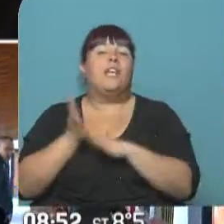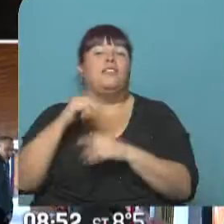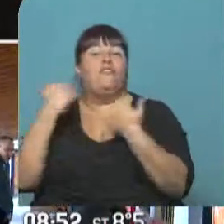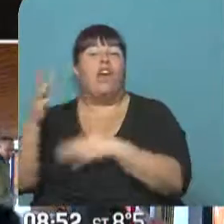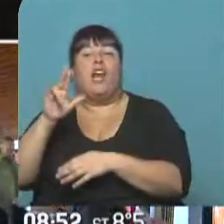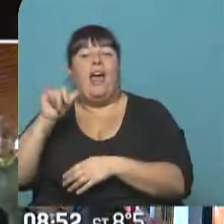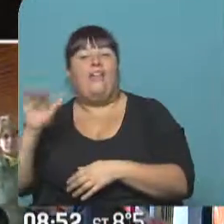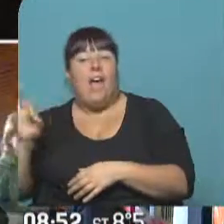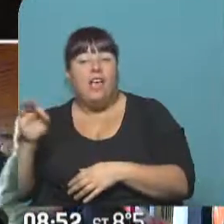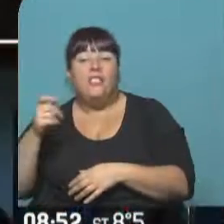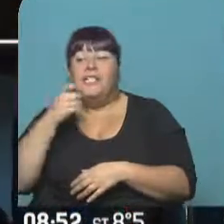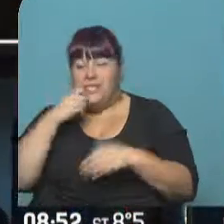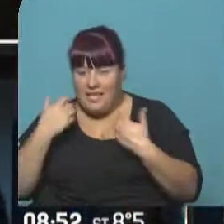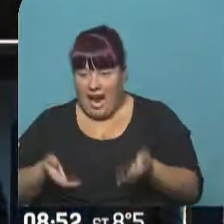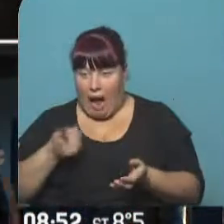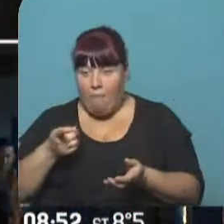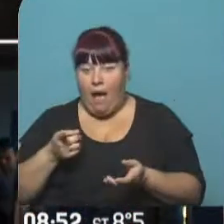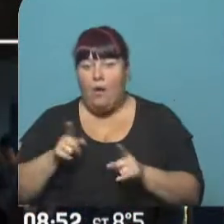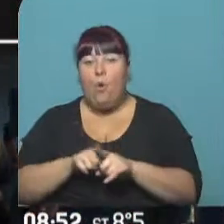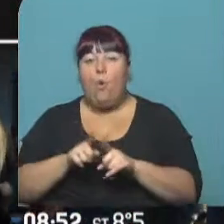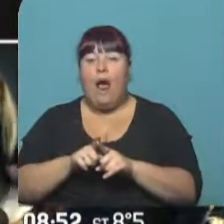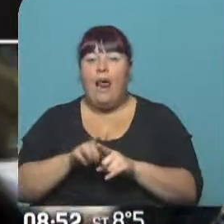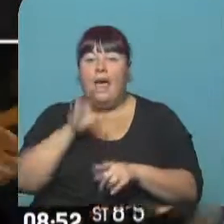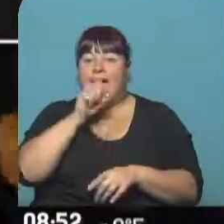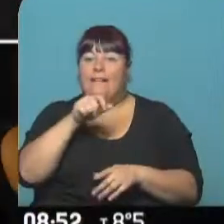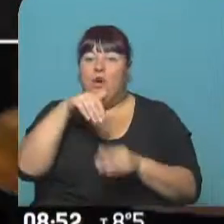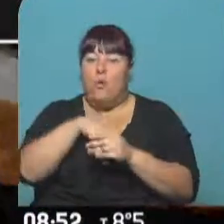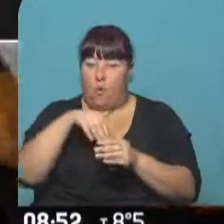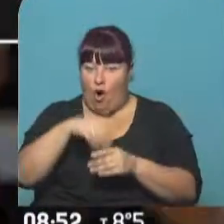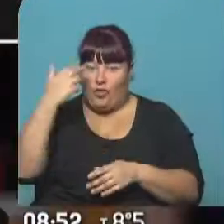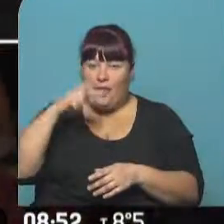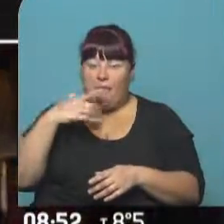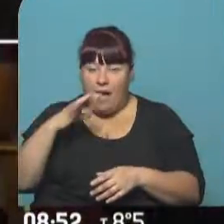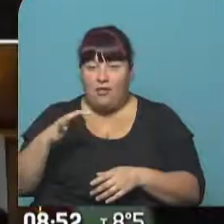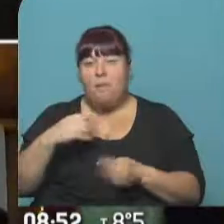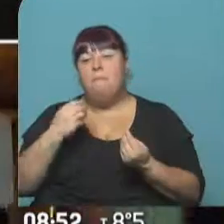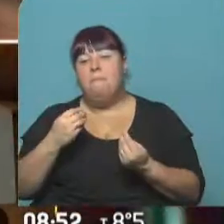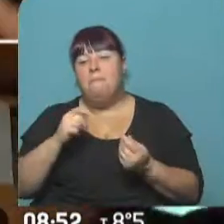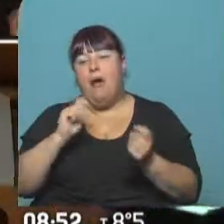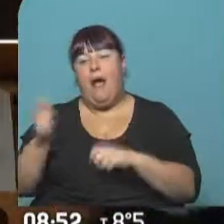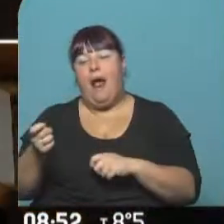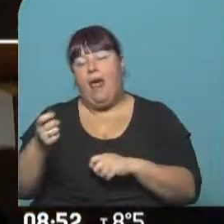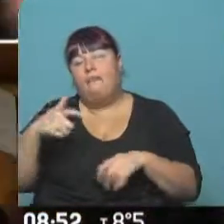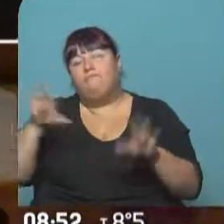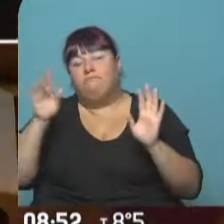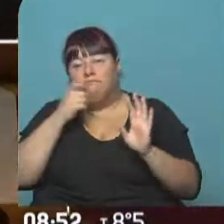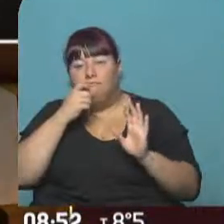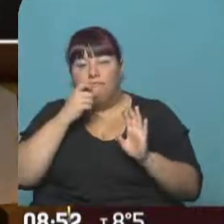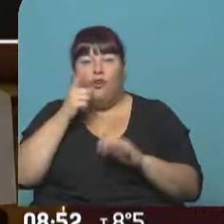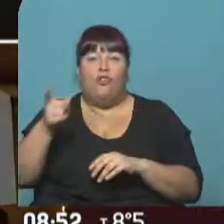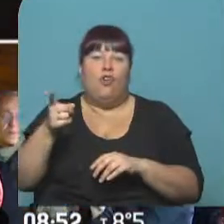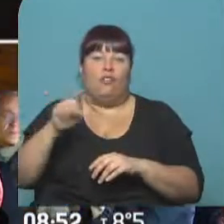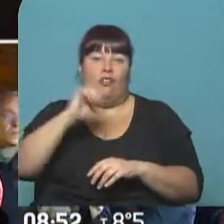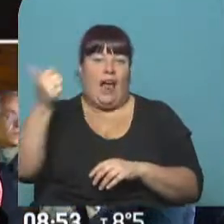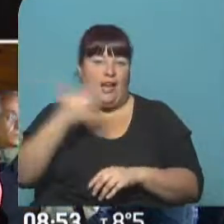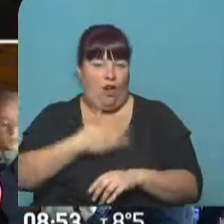randazo y si están dispuestos a sacrificar ese voto que hicieron los pasos para hipotéticamente evitar un